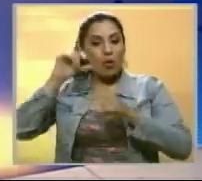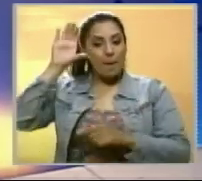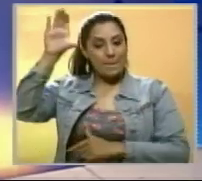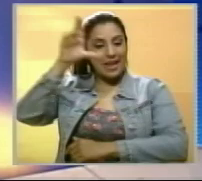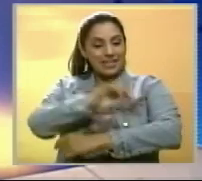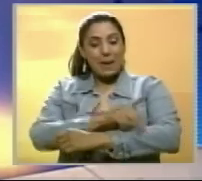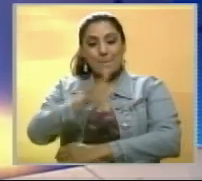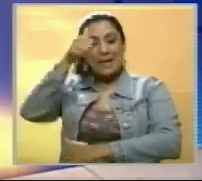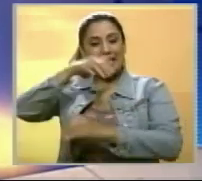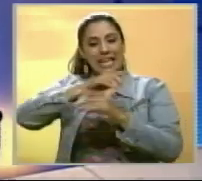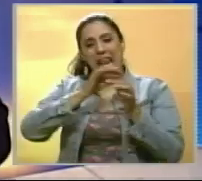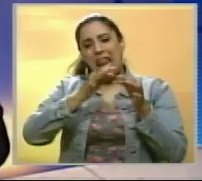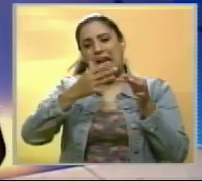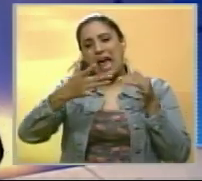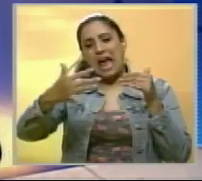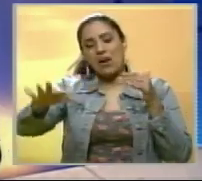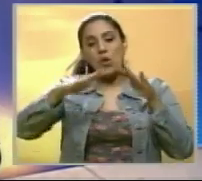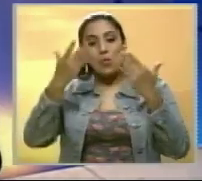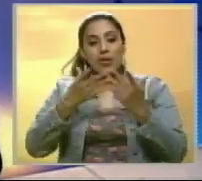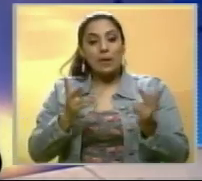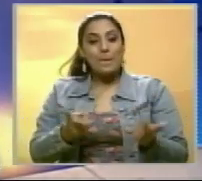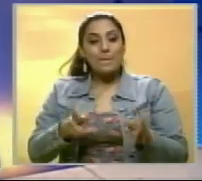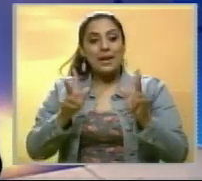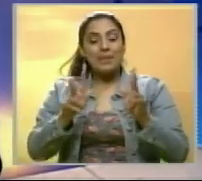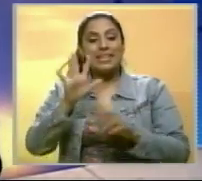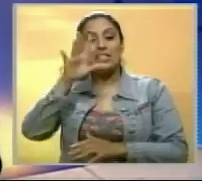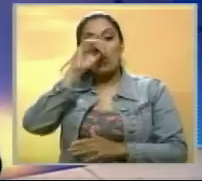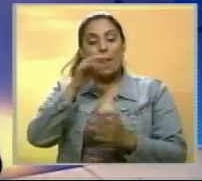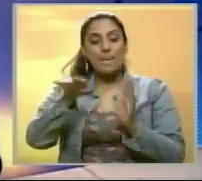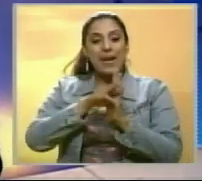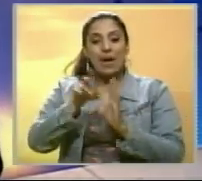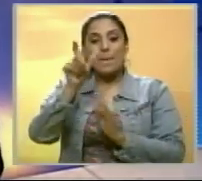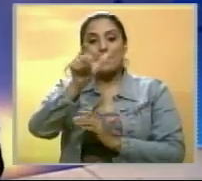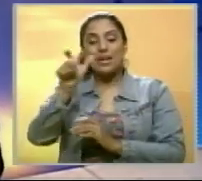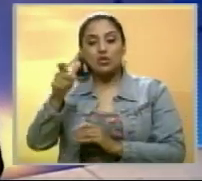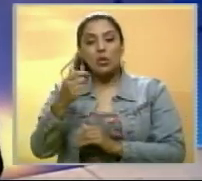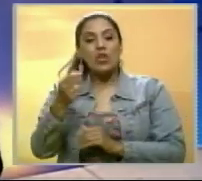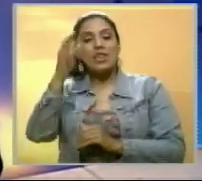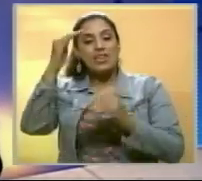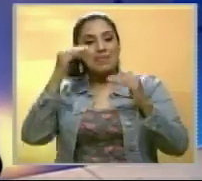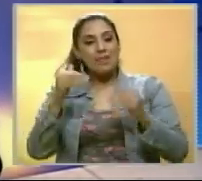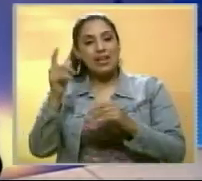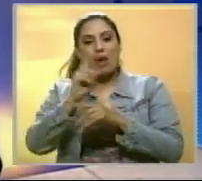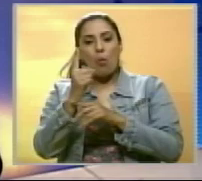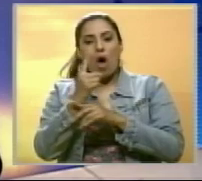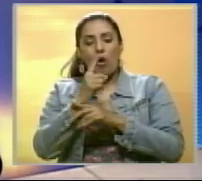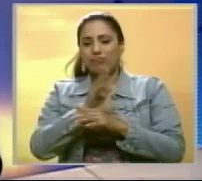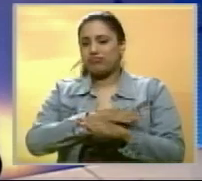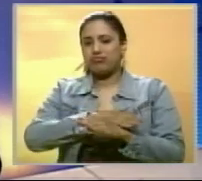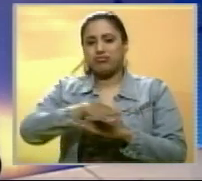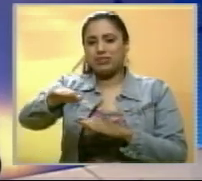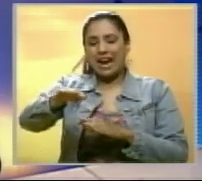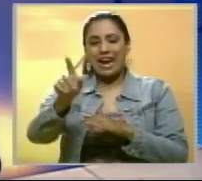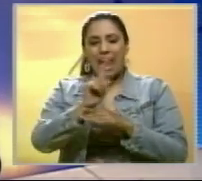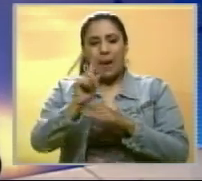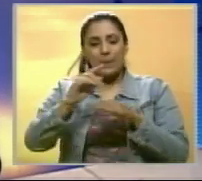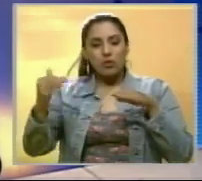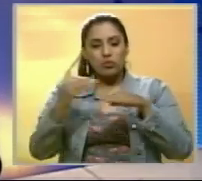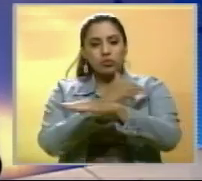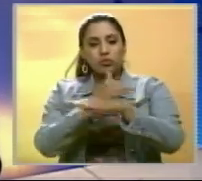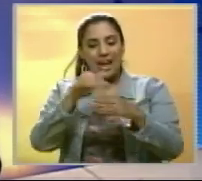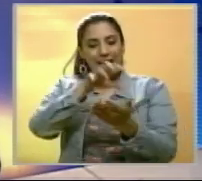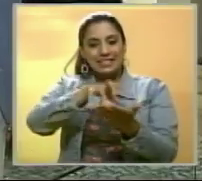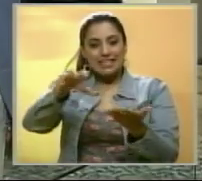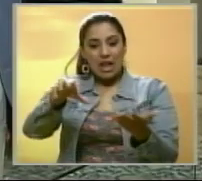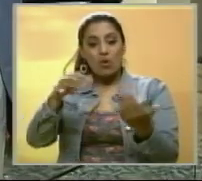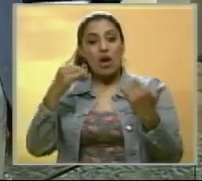Gotardo, el más largo del mundo, que permitirá en 5 años duplicar el número de pasajeros y reducir a casi una hora el viaje entre Zúrich y